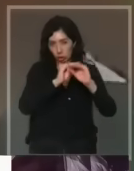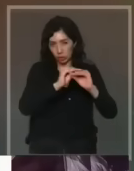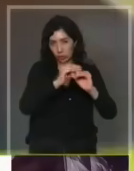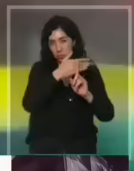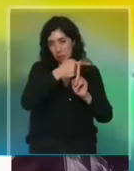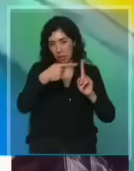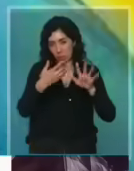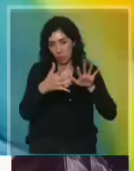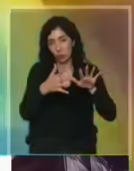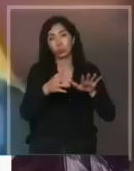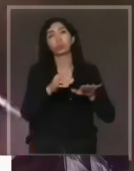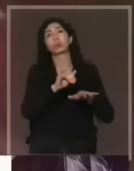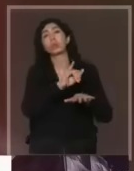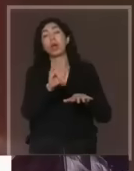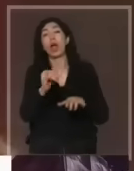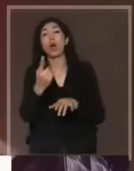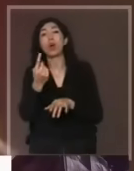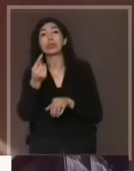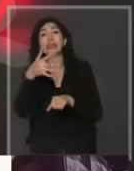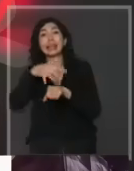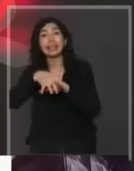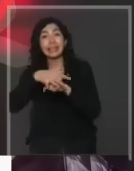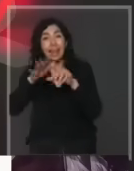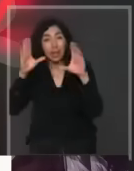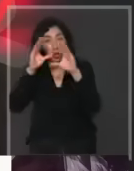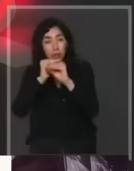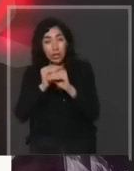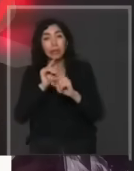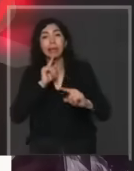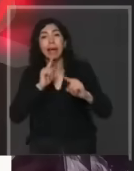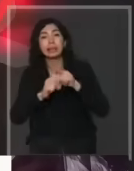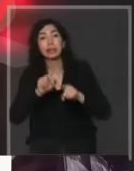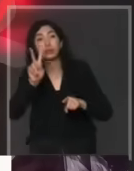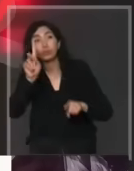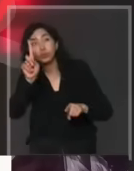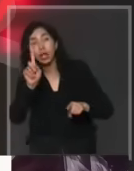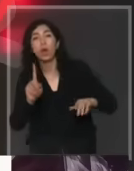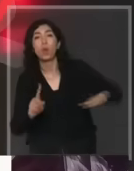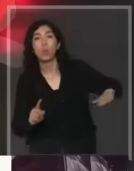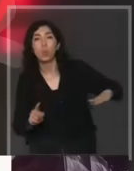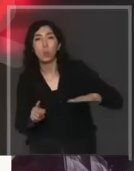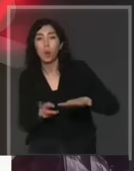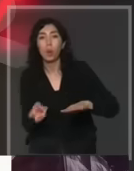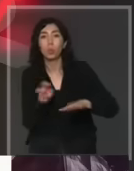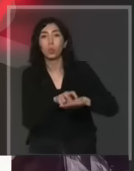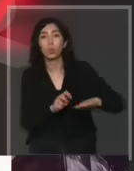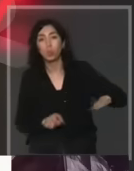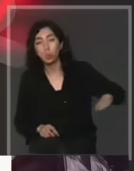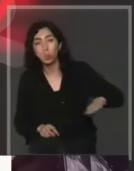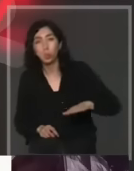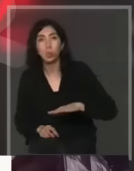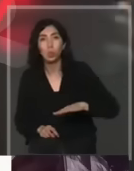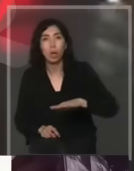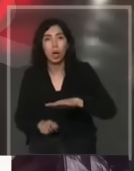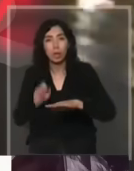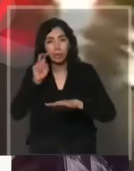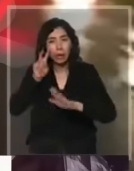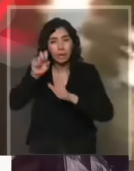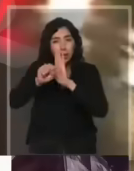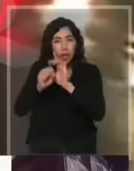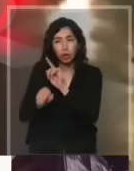en San Francisco 22. Y este video, pasada las 23 horas, publicado por Zipper, registra esta situación.